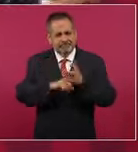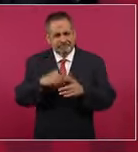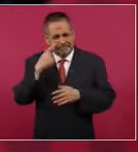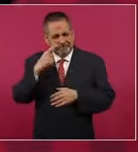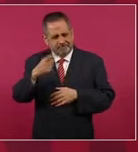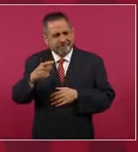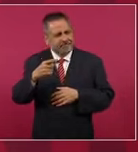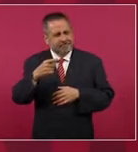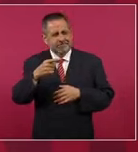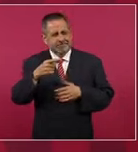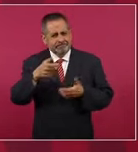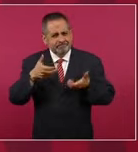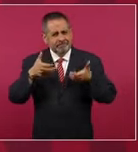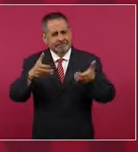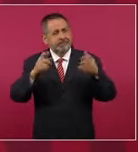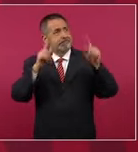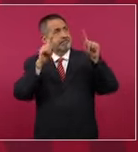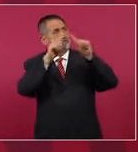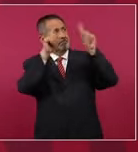Espectaculares,